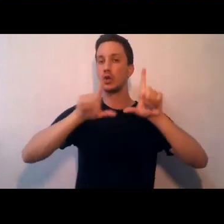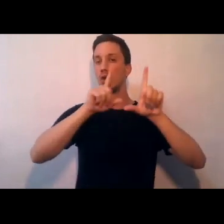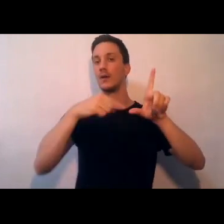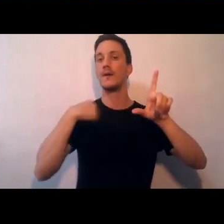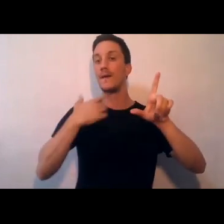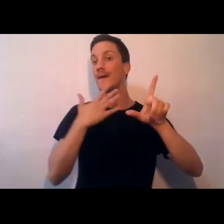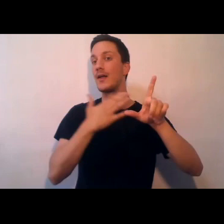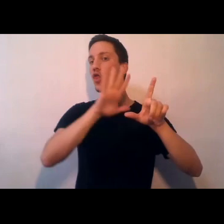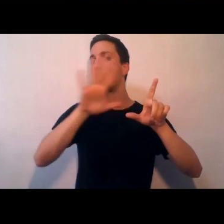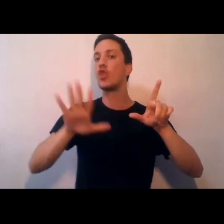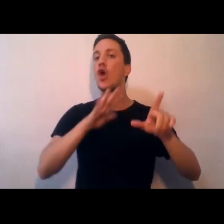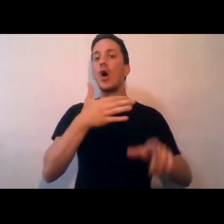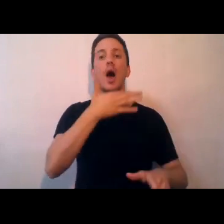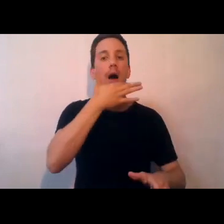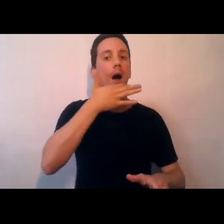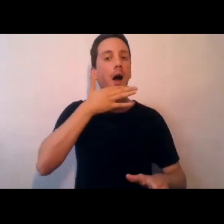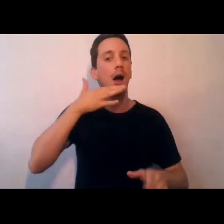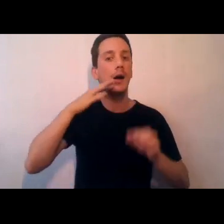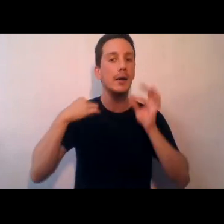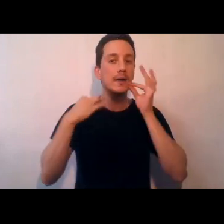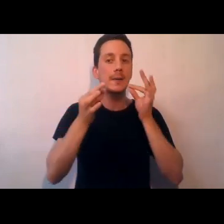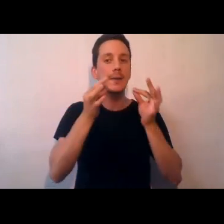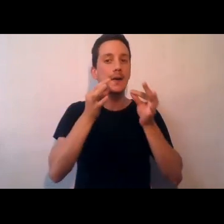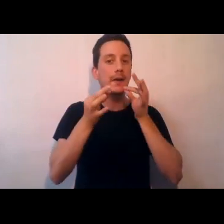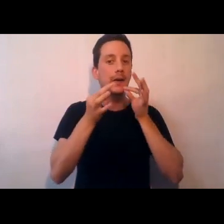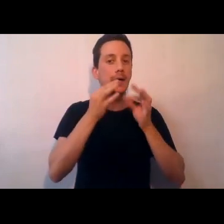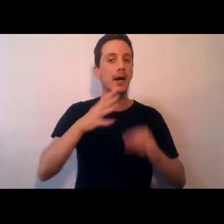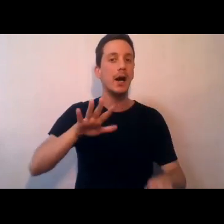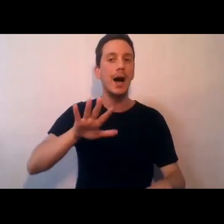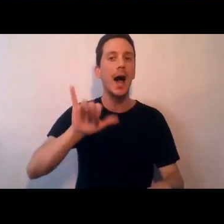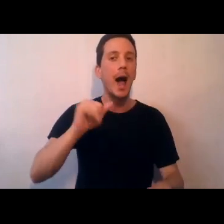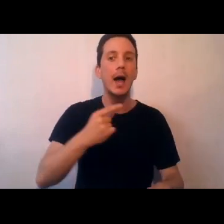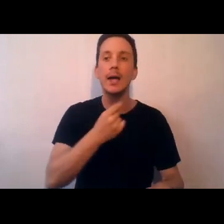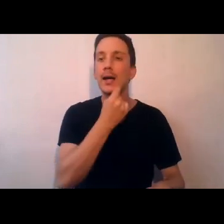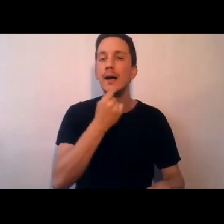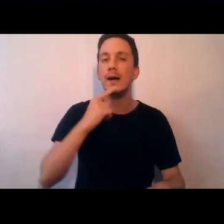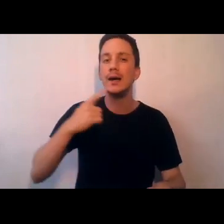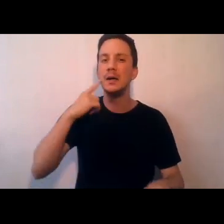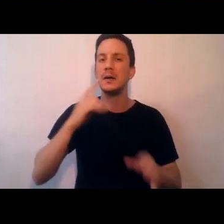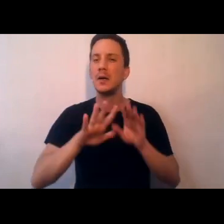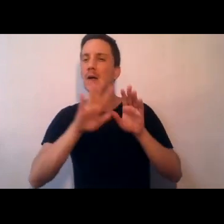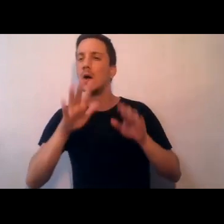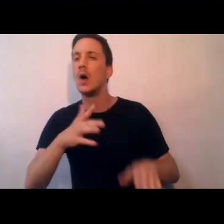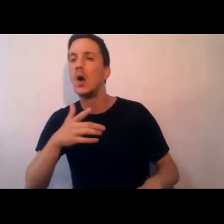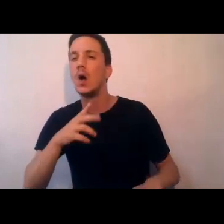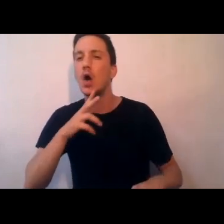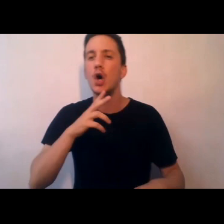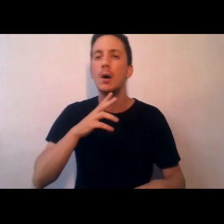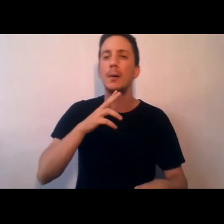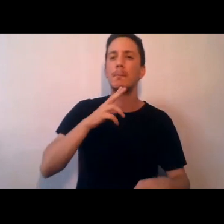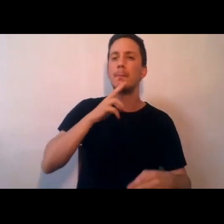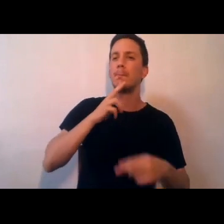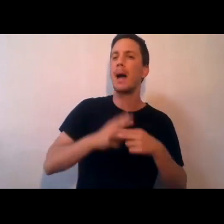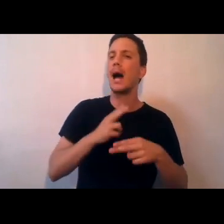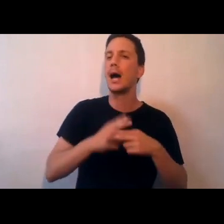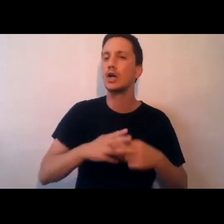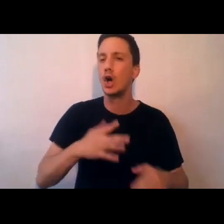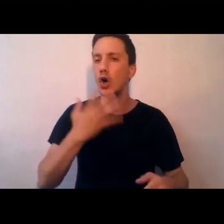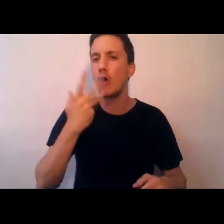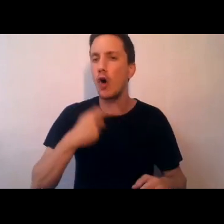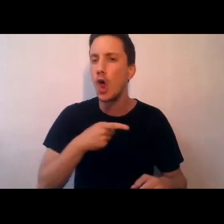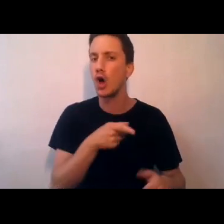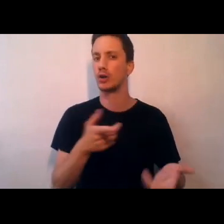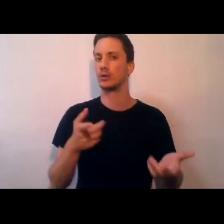mentón, que son estas papulitas, estas lesiones de color marroncito claro. Aquí vemos otras